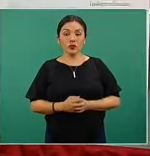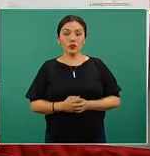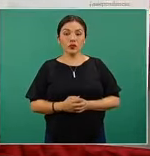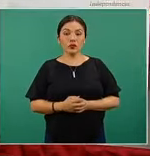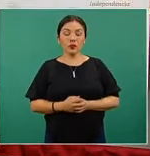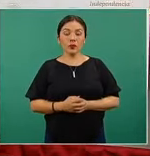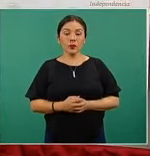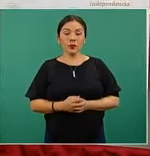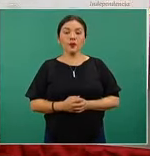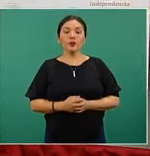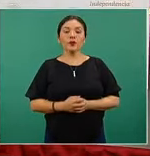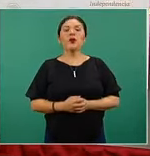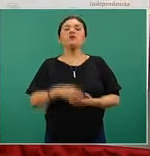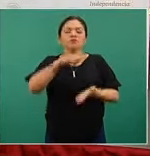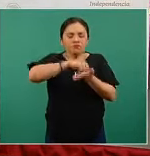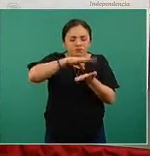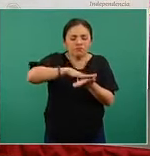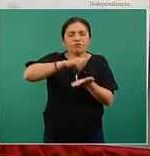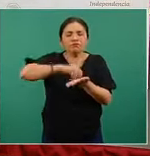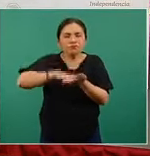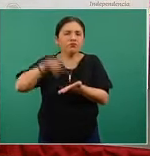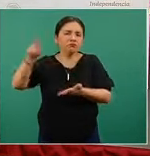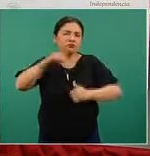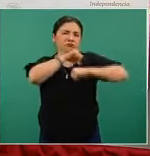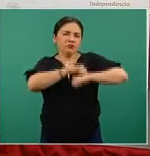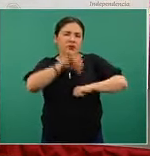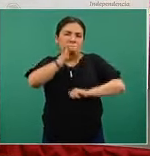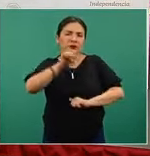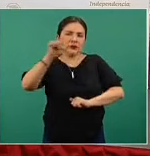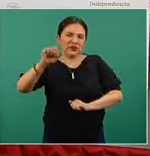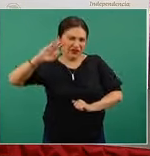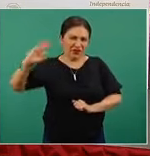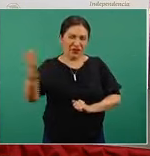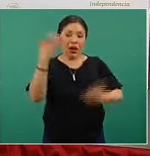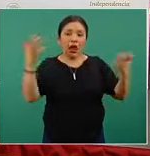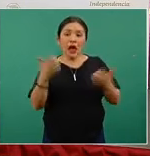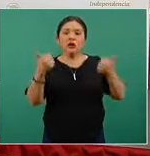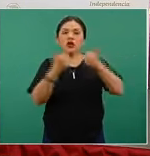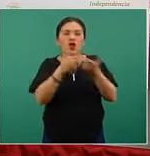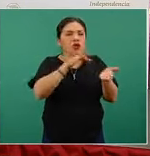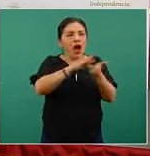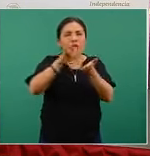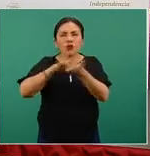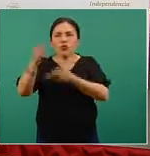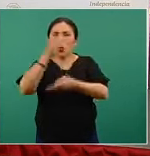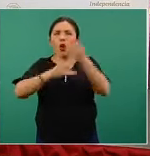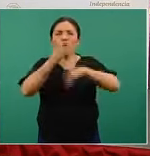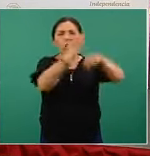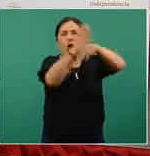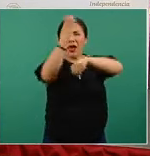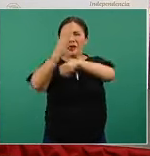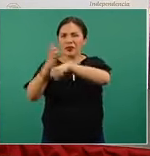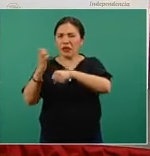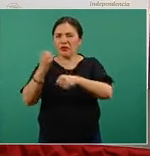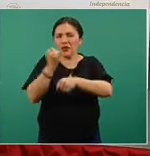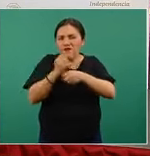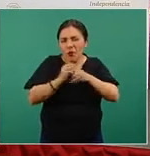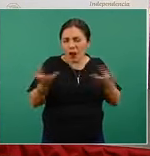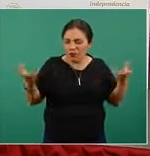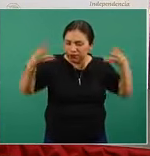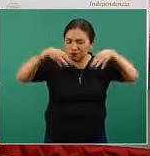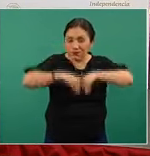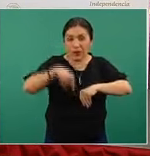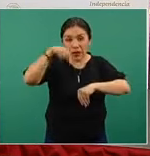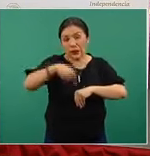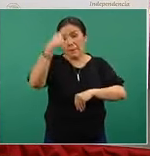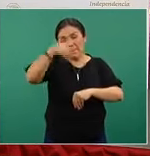en relación al registro que la secretaría de salud federal lleva con el apoyo de todas las entidades federativas obviamente en